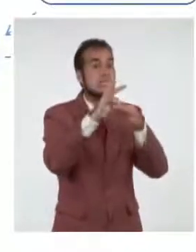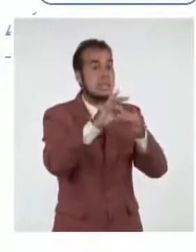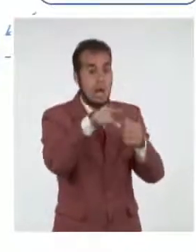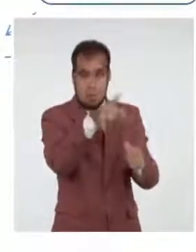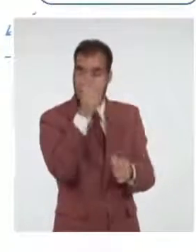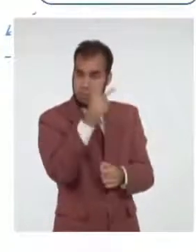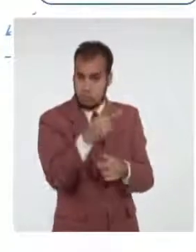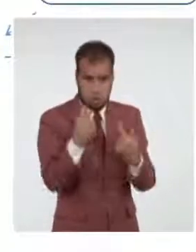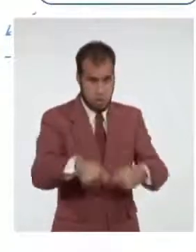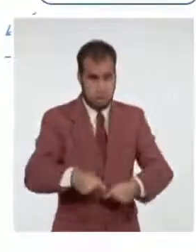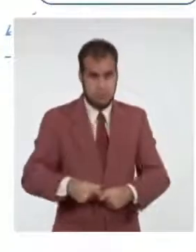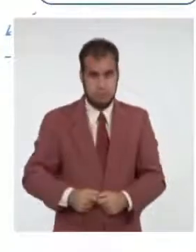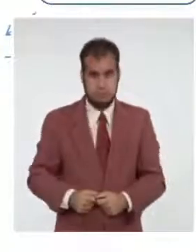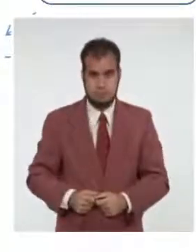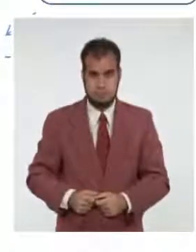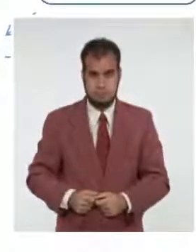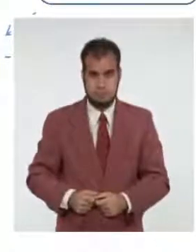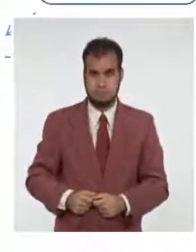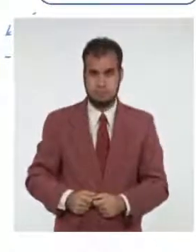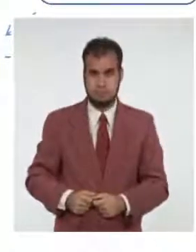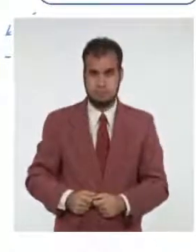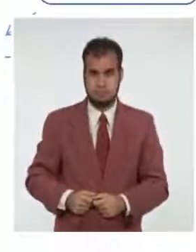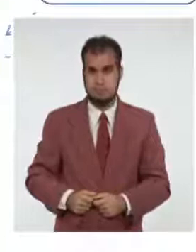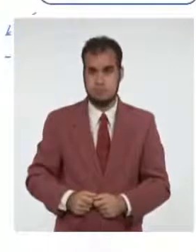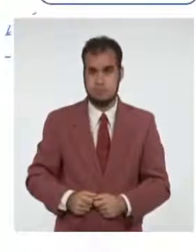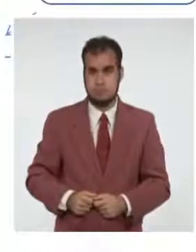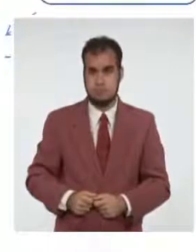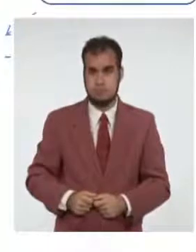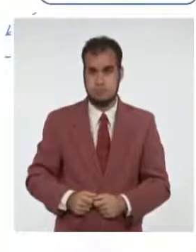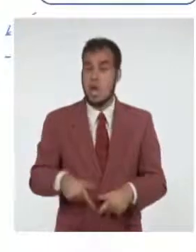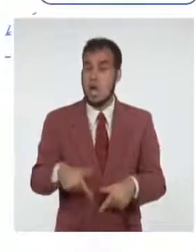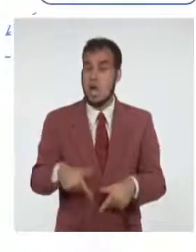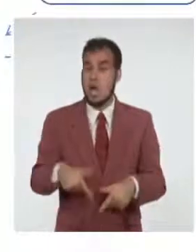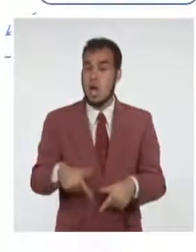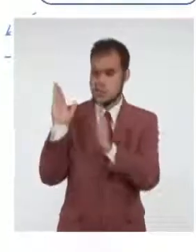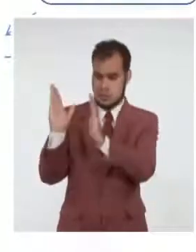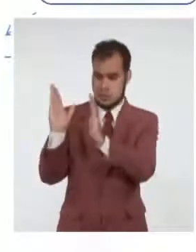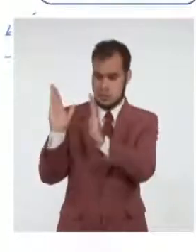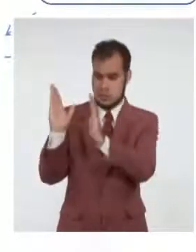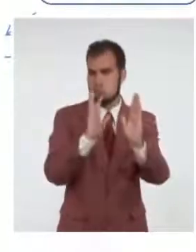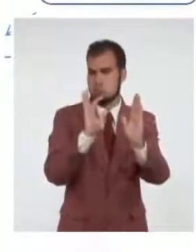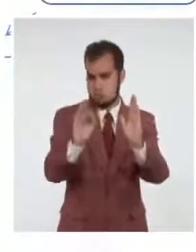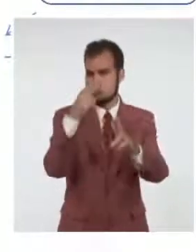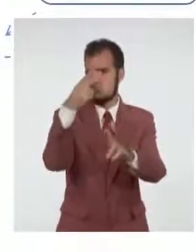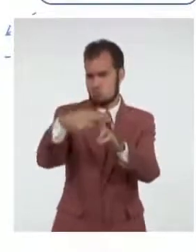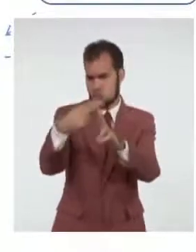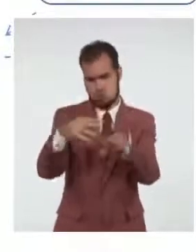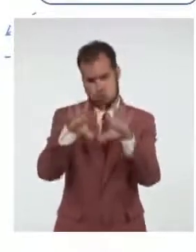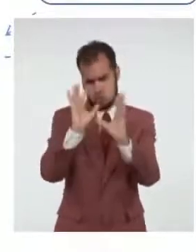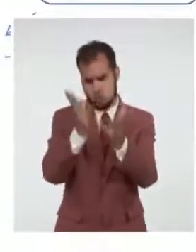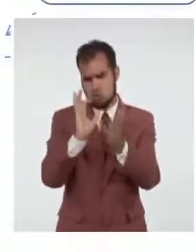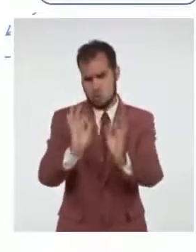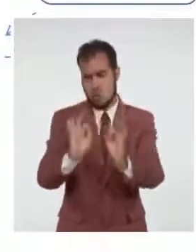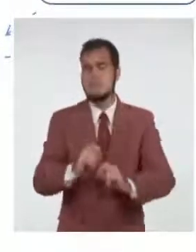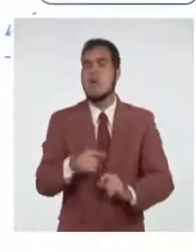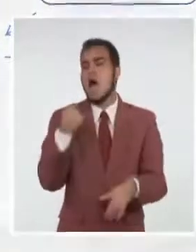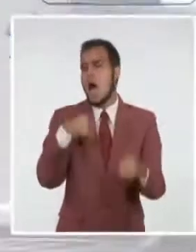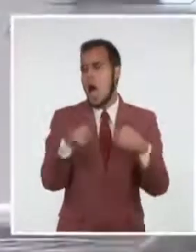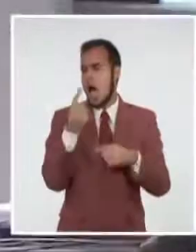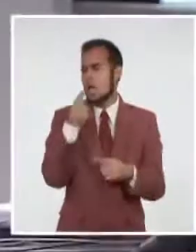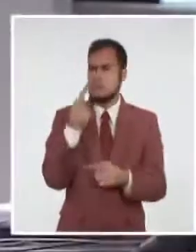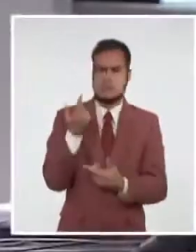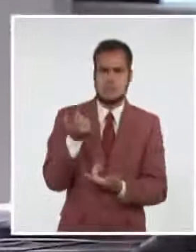UCI. Esa es la clasificación en la cual debieran estar. Ahora, Randy, nosotros le decimos esto a todos los cuadros, a todos